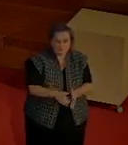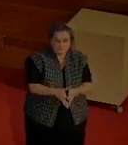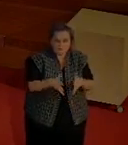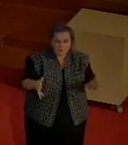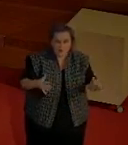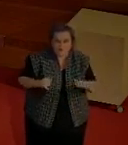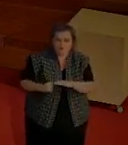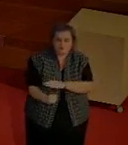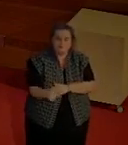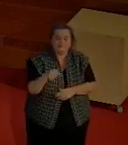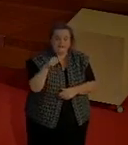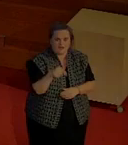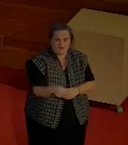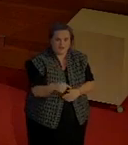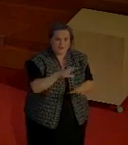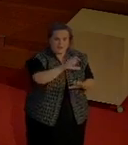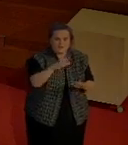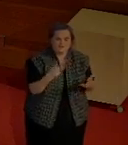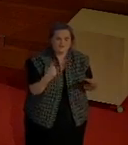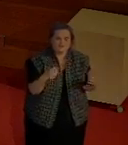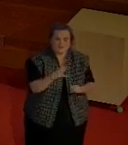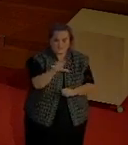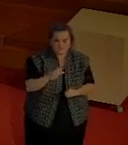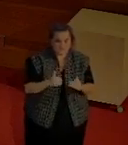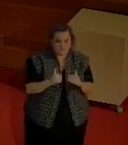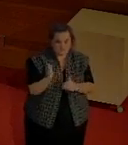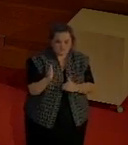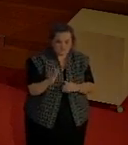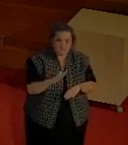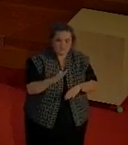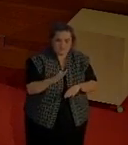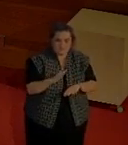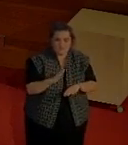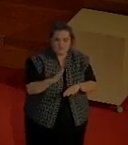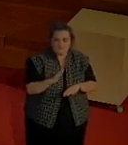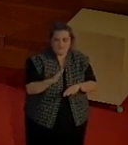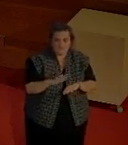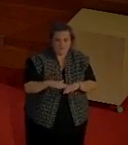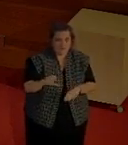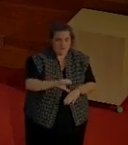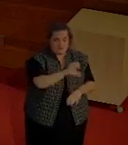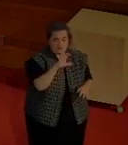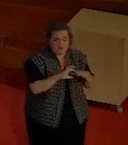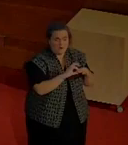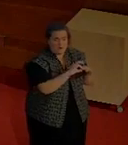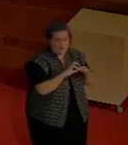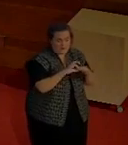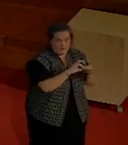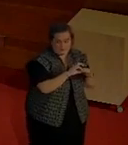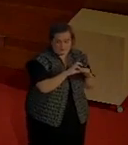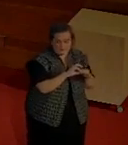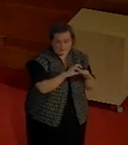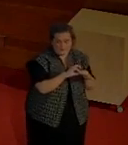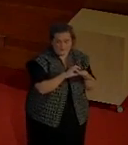ruta donde hay más de 60 países metidos para colmo de la Unión Europea eh